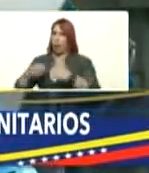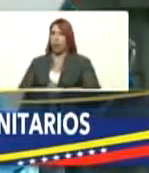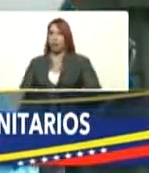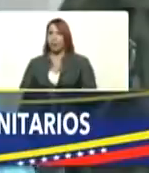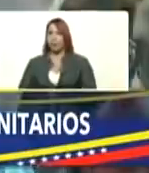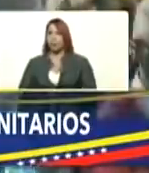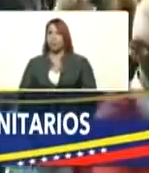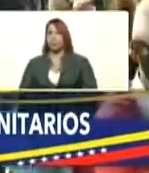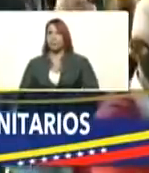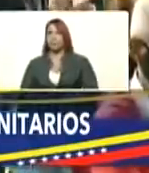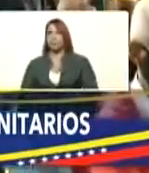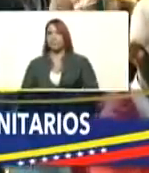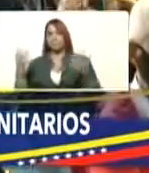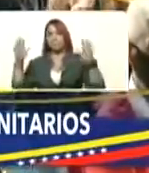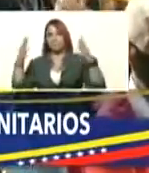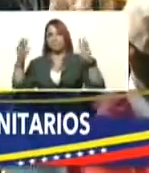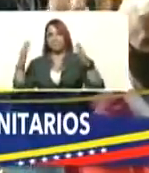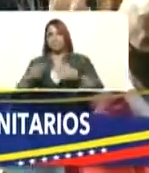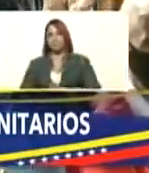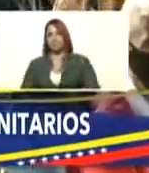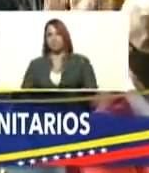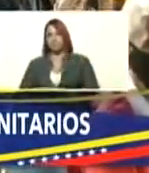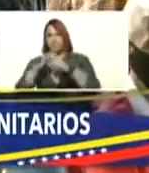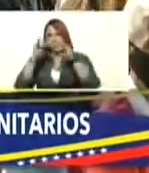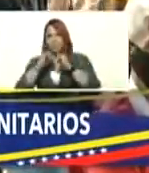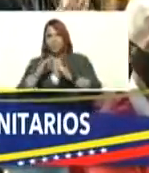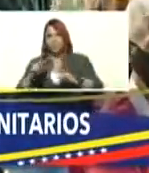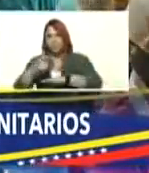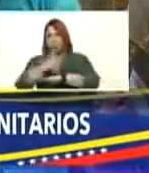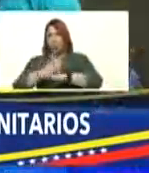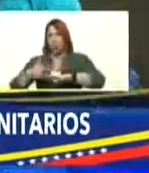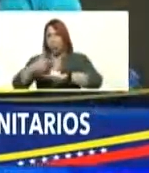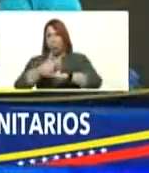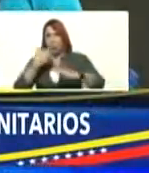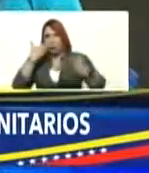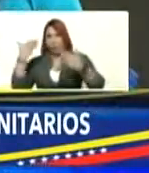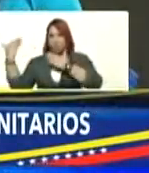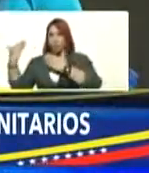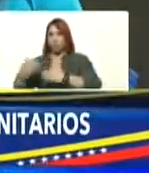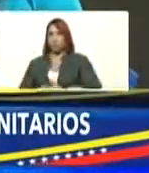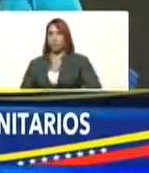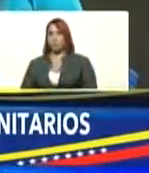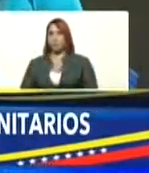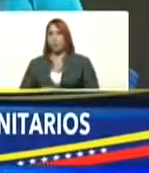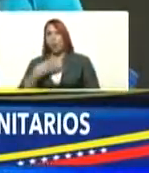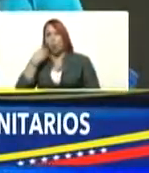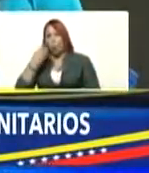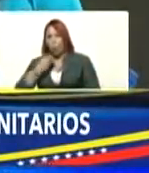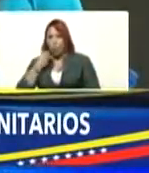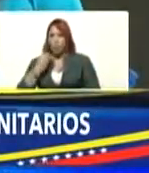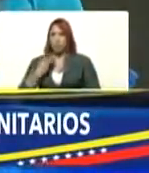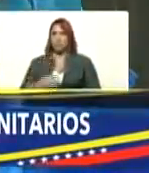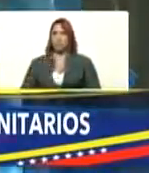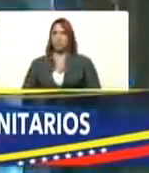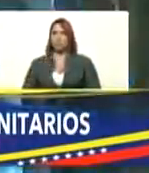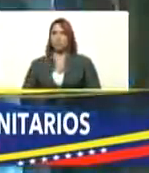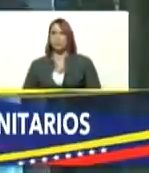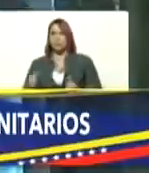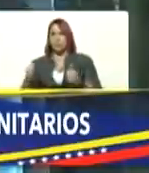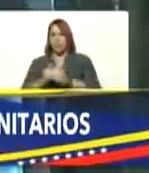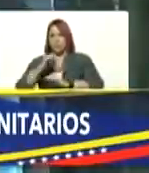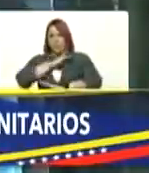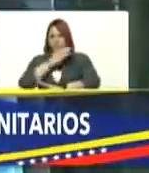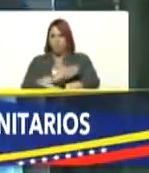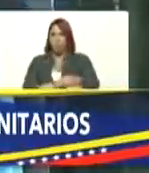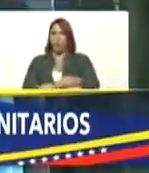presente. Y felicito al gobernador. Lo felicito, un joven que con esa fuerza